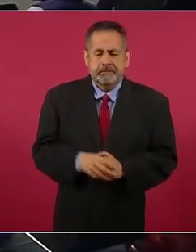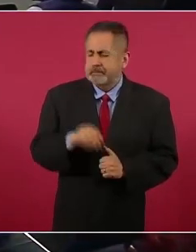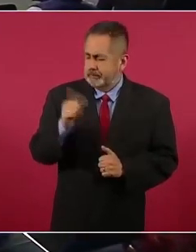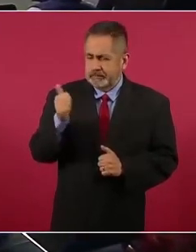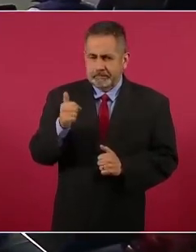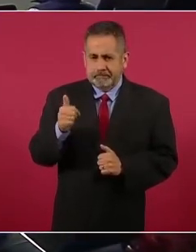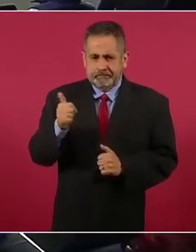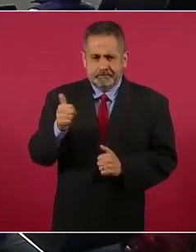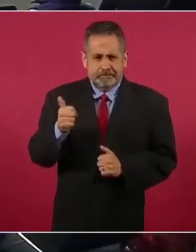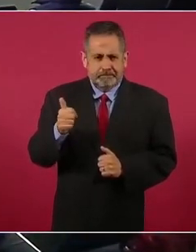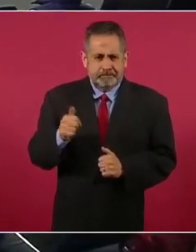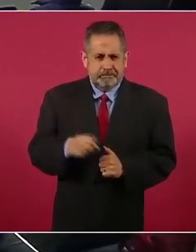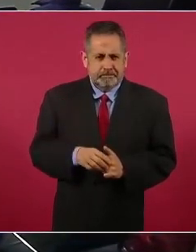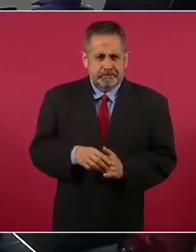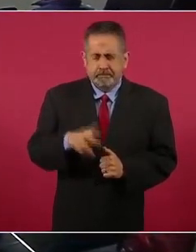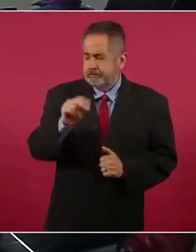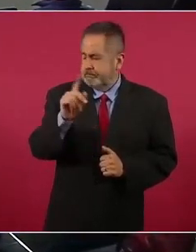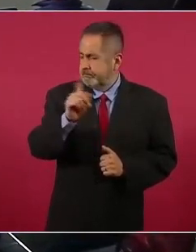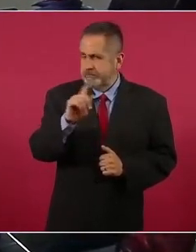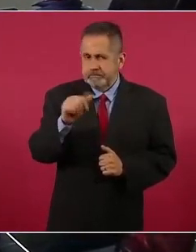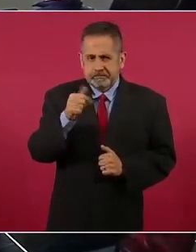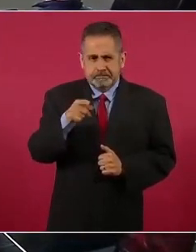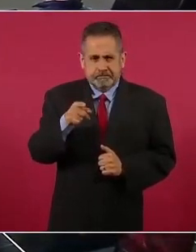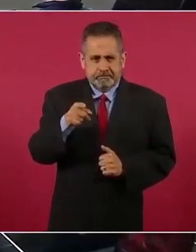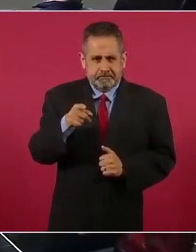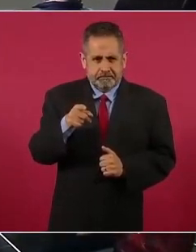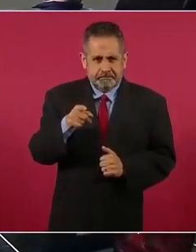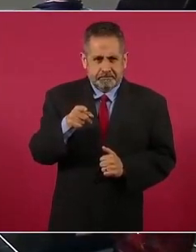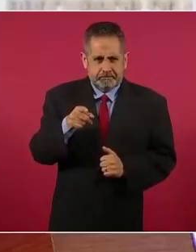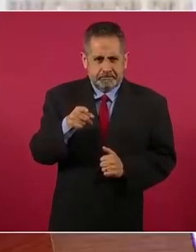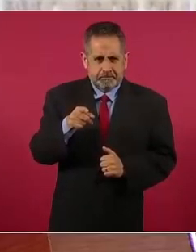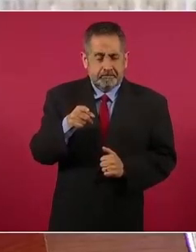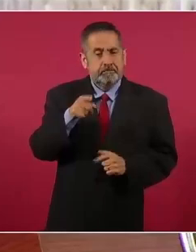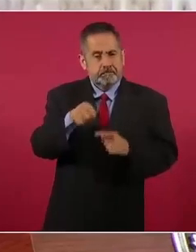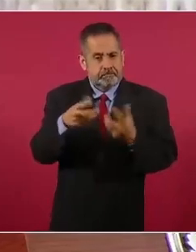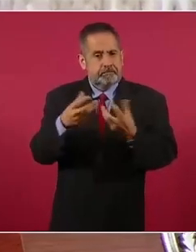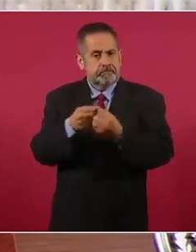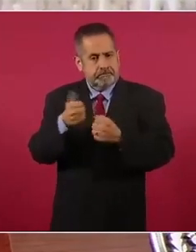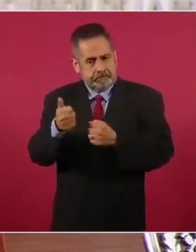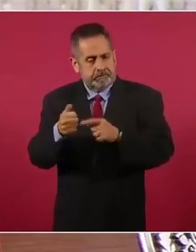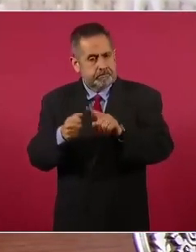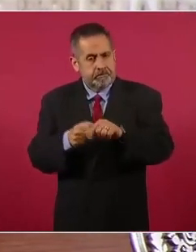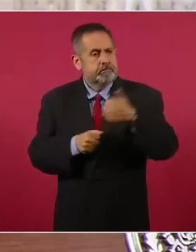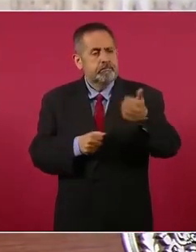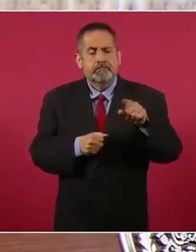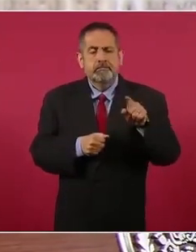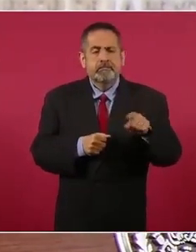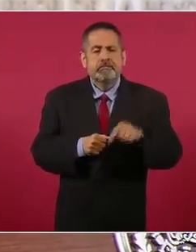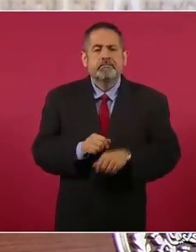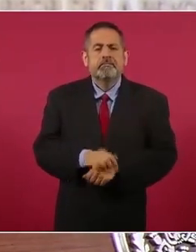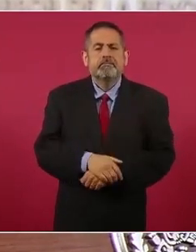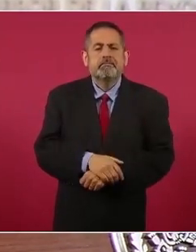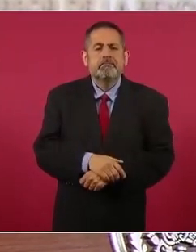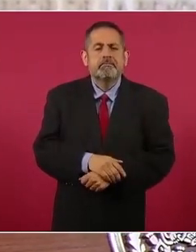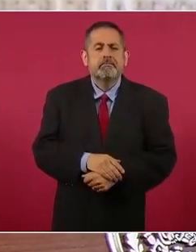Otro. No. Ese era en el 6. Sí.